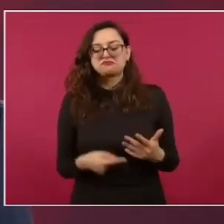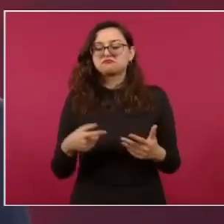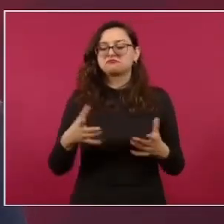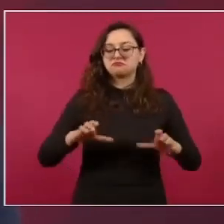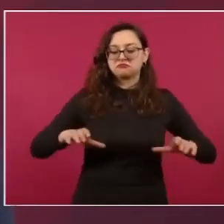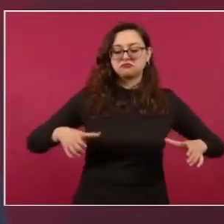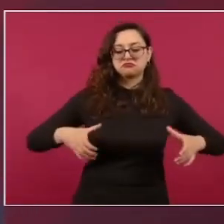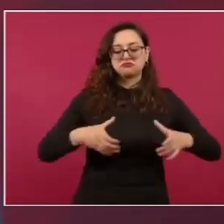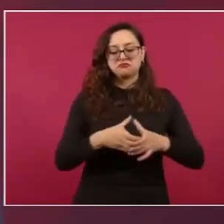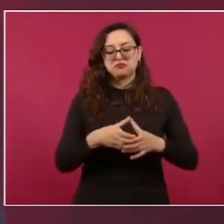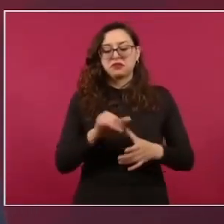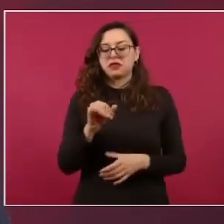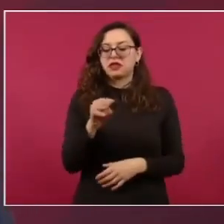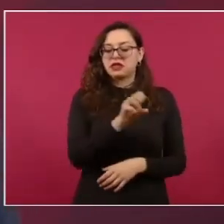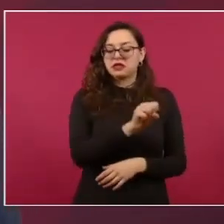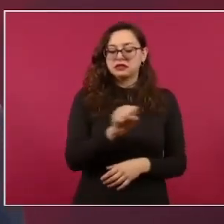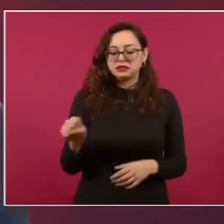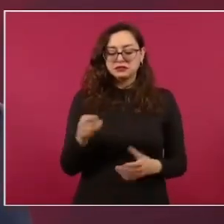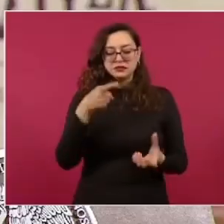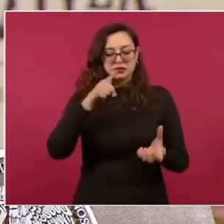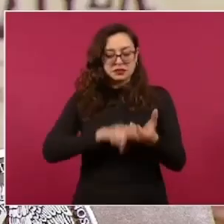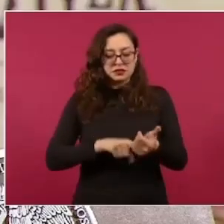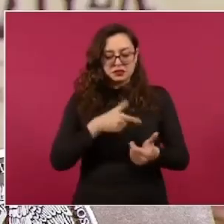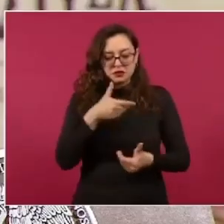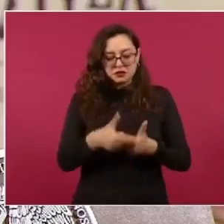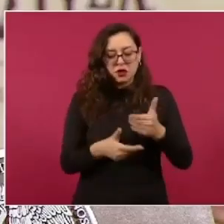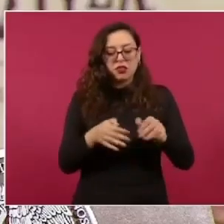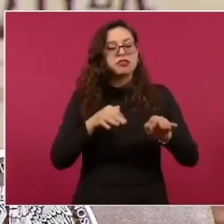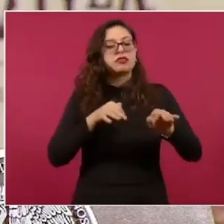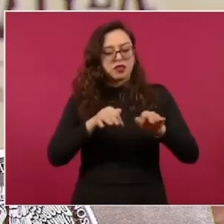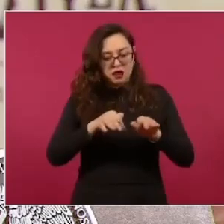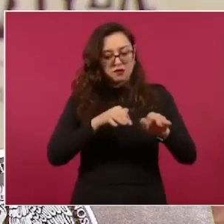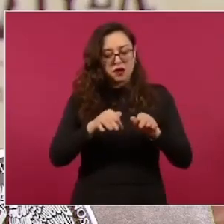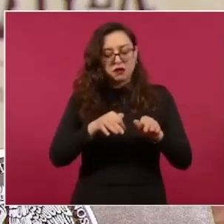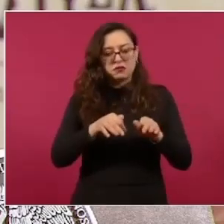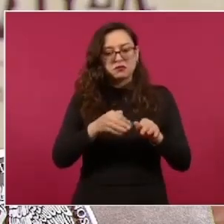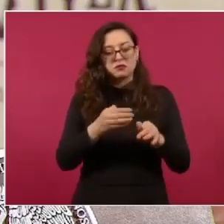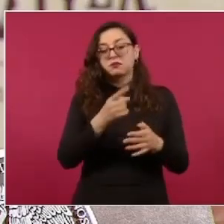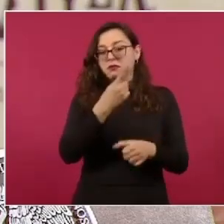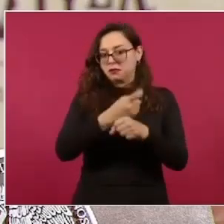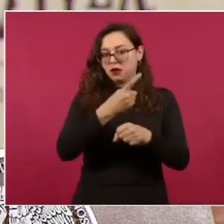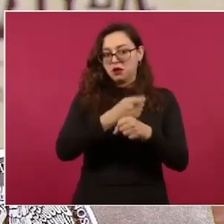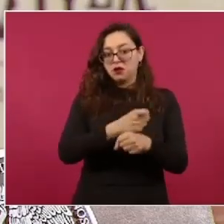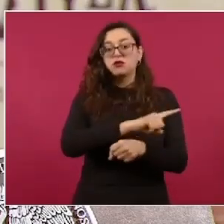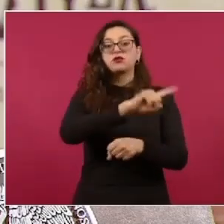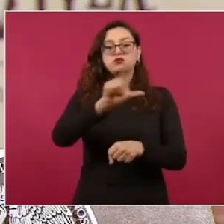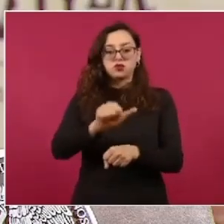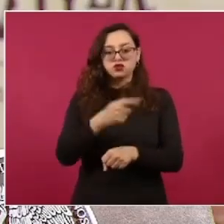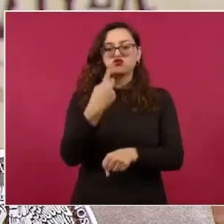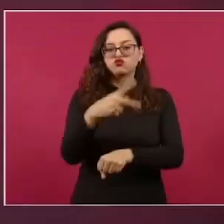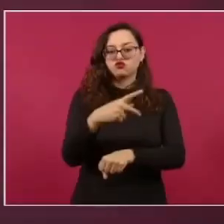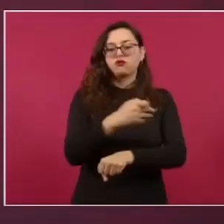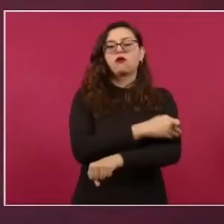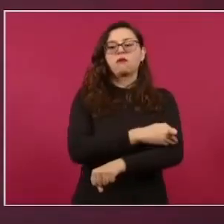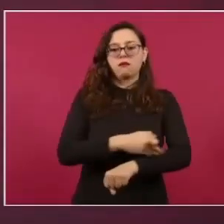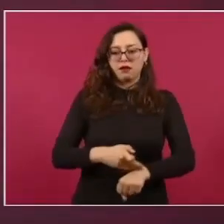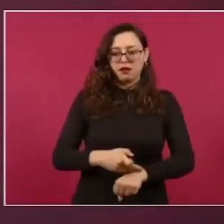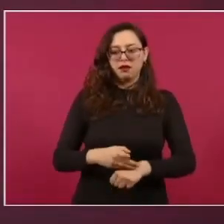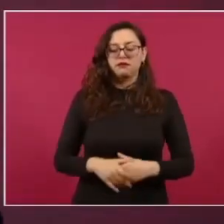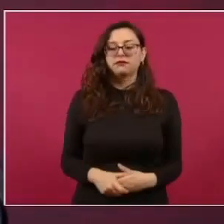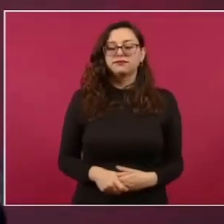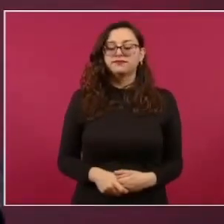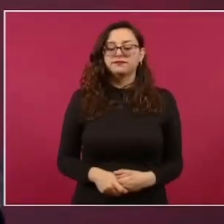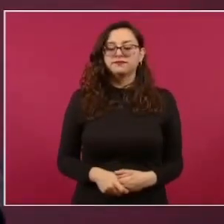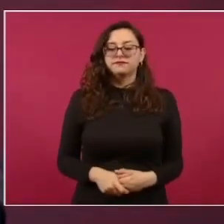Social no solo fuese para los trabajadores, sino también para las familias. El hilo conductor de la historia